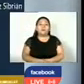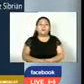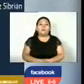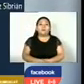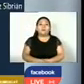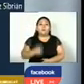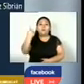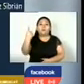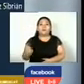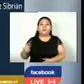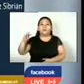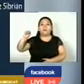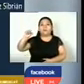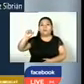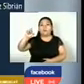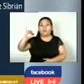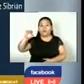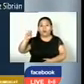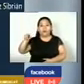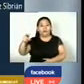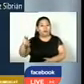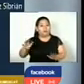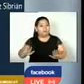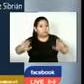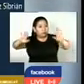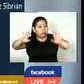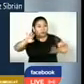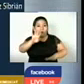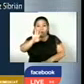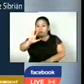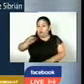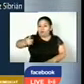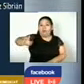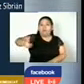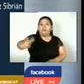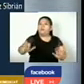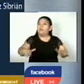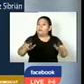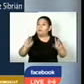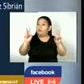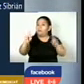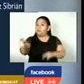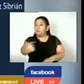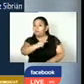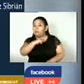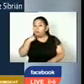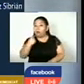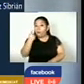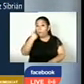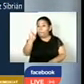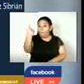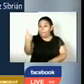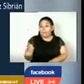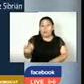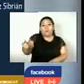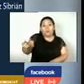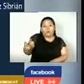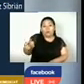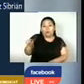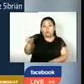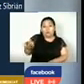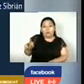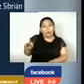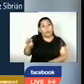Mauricio Antonio Chávez Cibrián ha sido condenado a 45 años de cárcel por el homicidio agravado de un agente de la Policía Nacional Civil